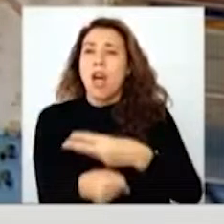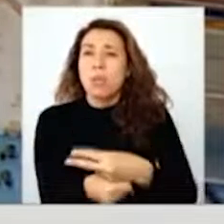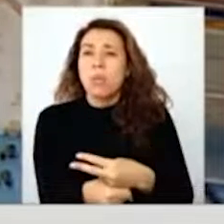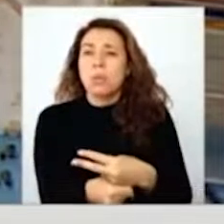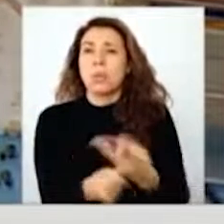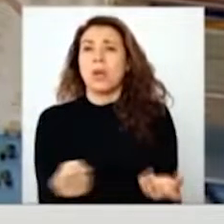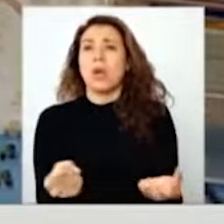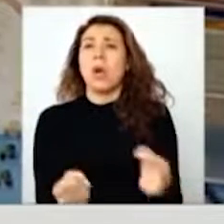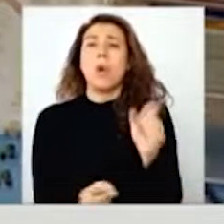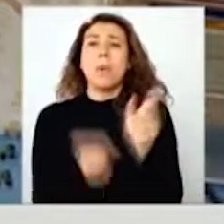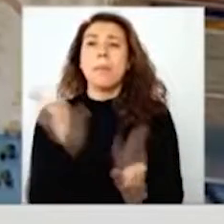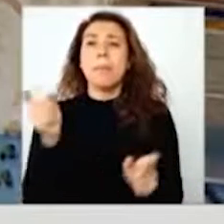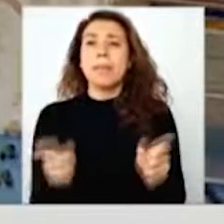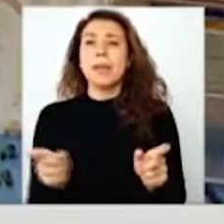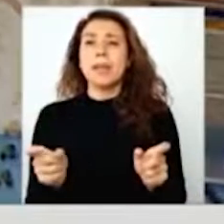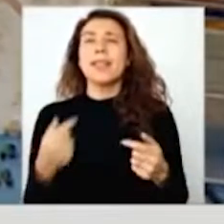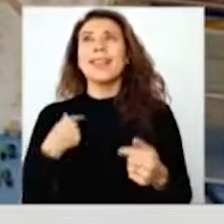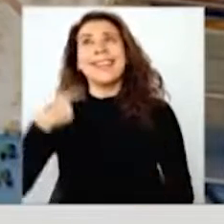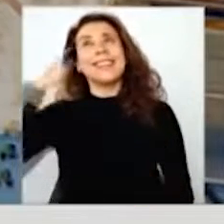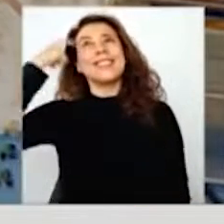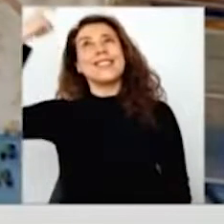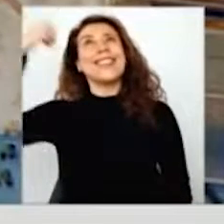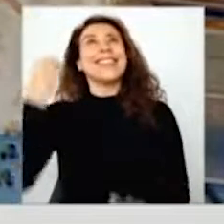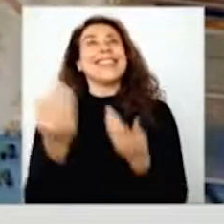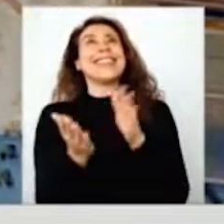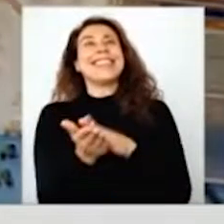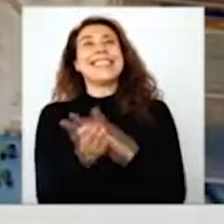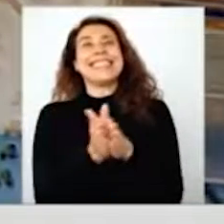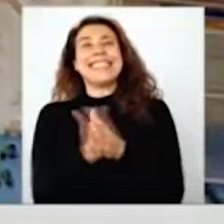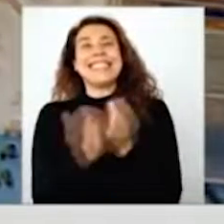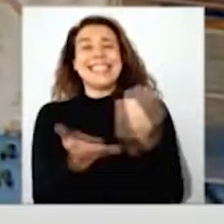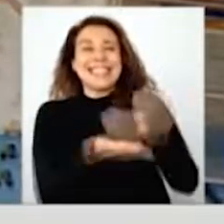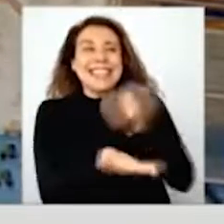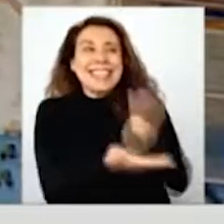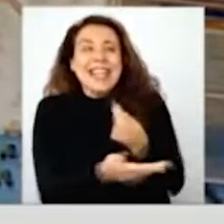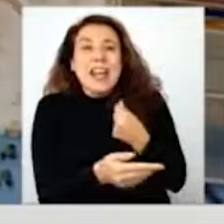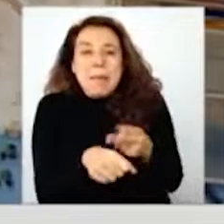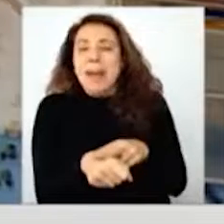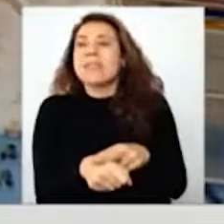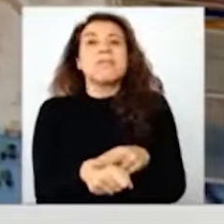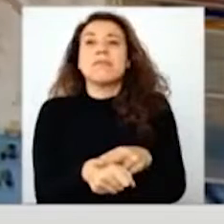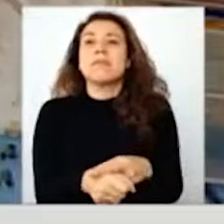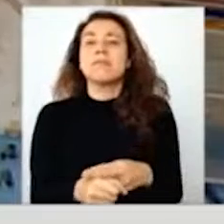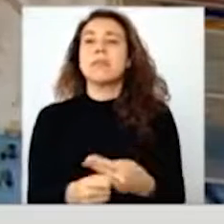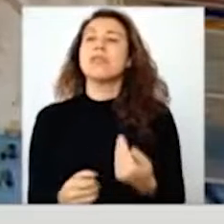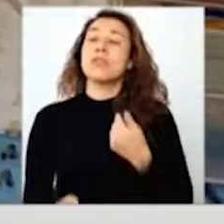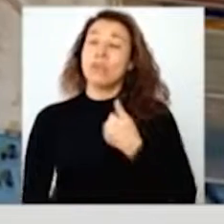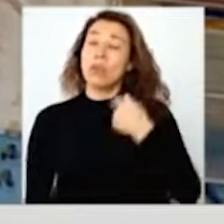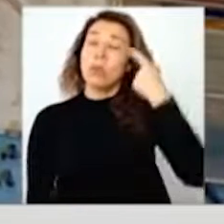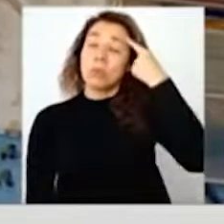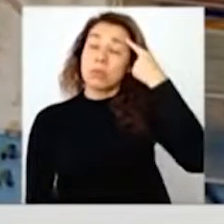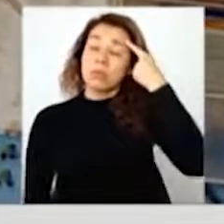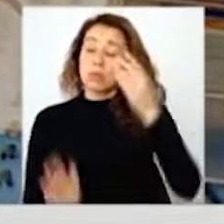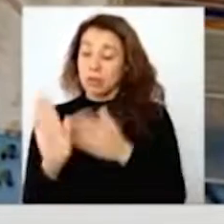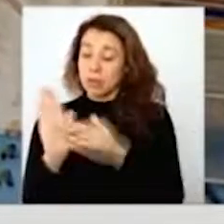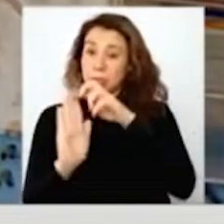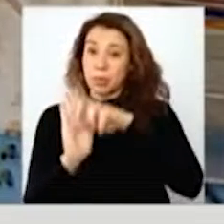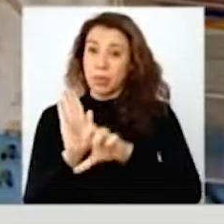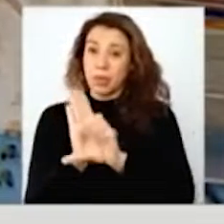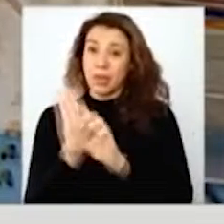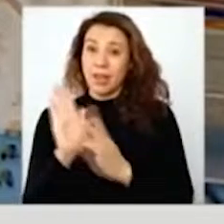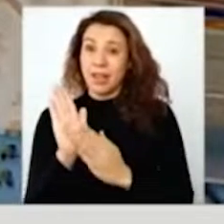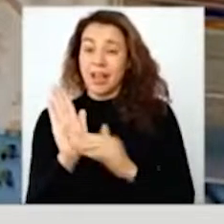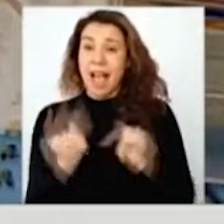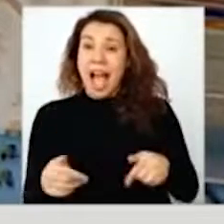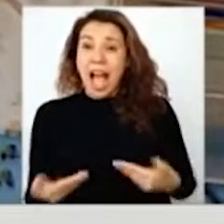sus sueños en este bien por lo tanto me parece que esta propuesta de ley que hoy día ya está en su tercer